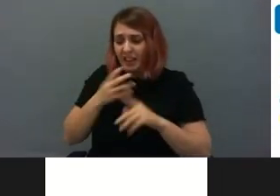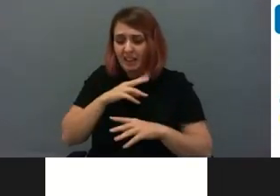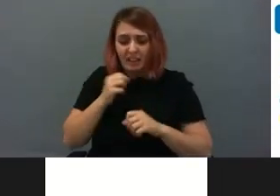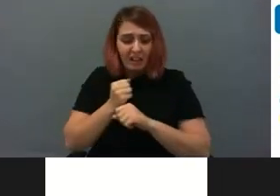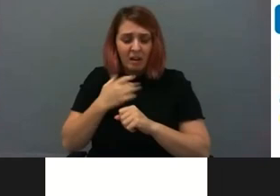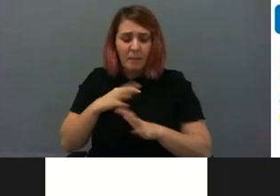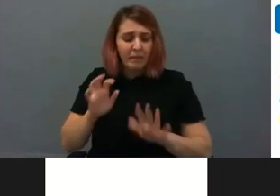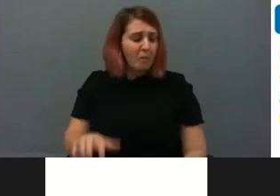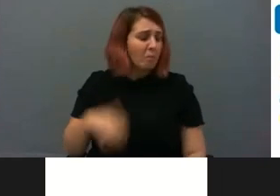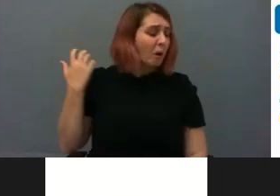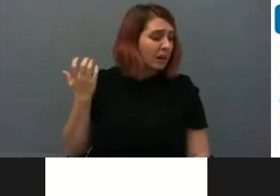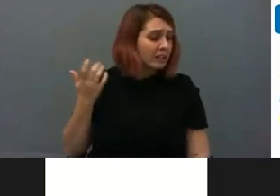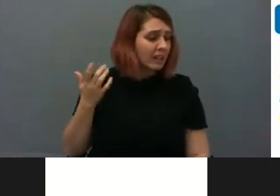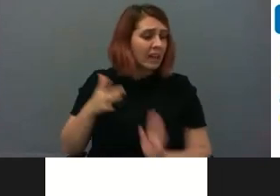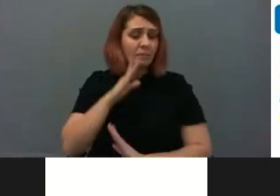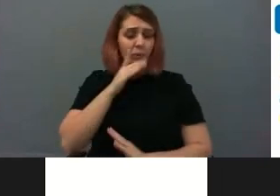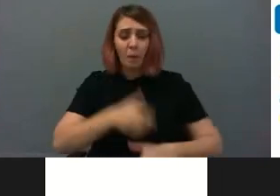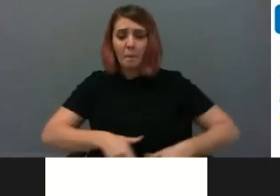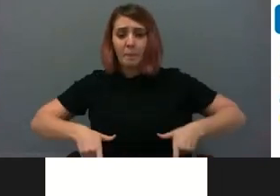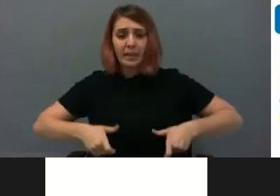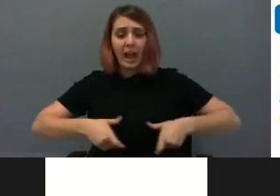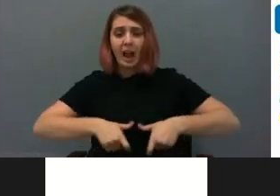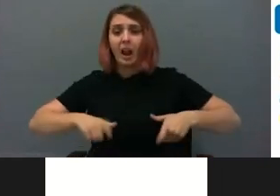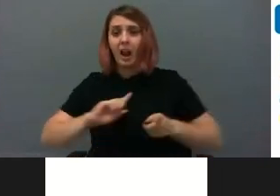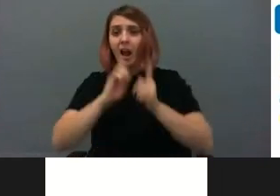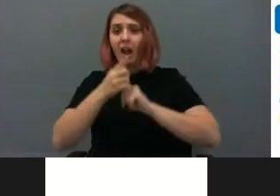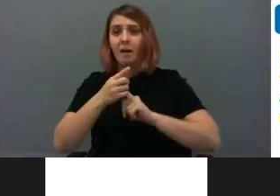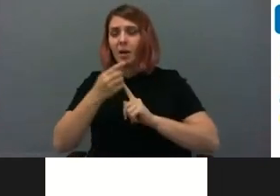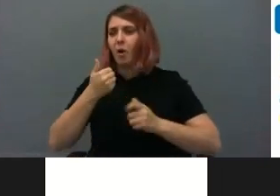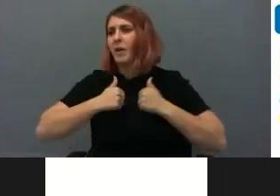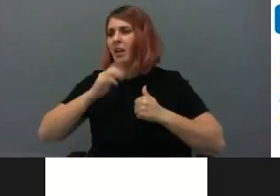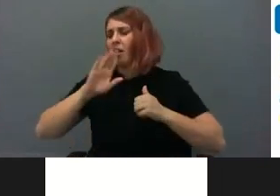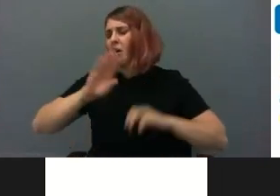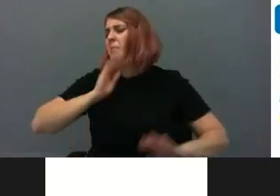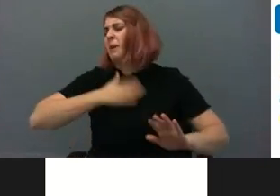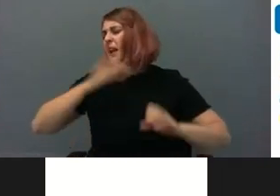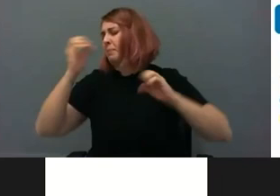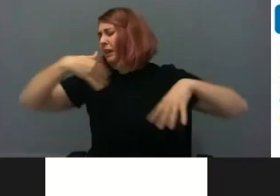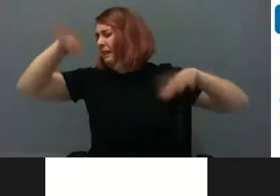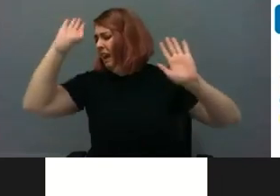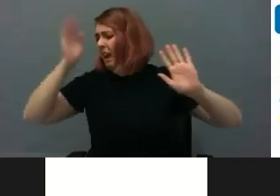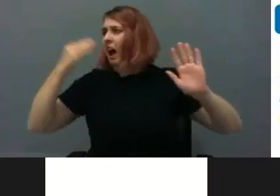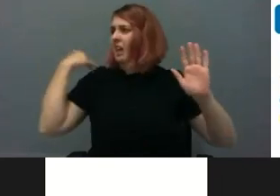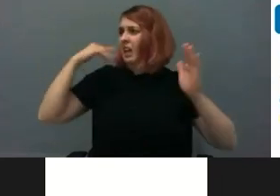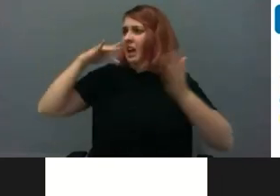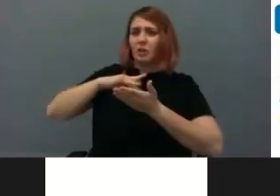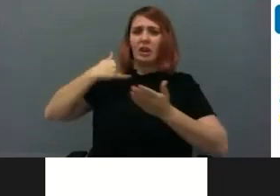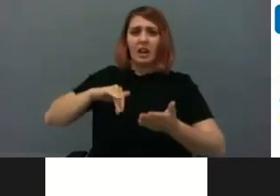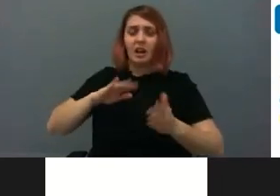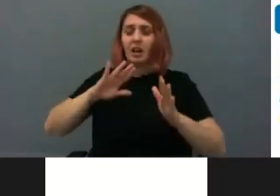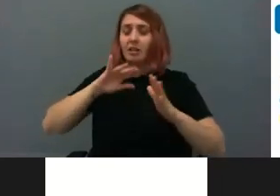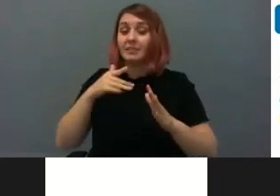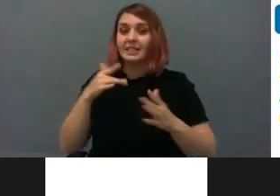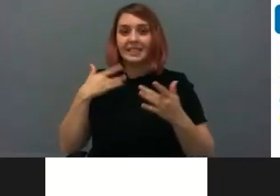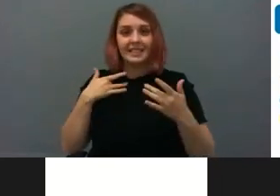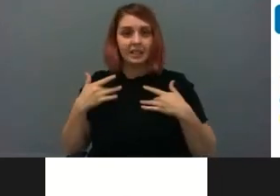a molestar un simple cambio de pañal o el baño. Bueno, pues lo dejo para mañana, ya que le bañé ayer. Para mí son síntomas